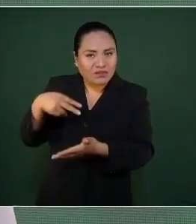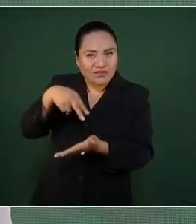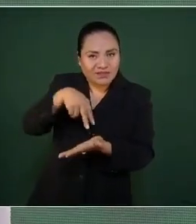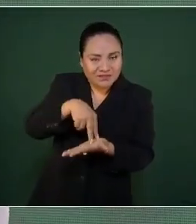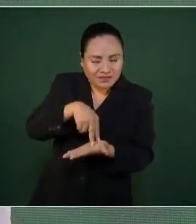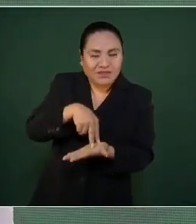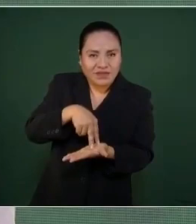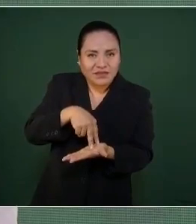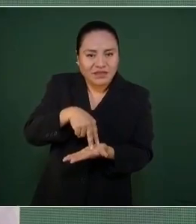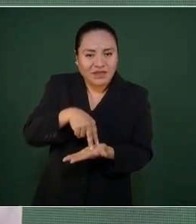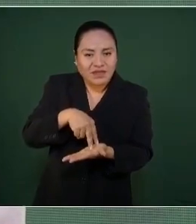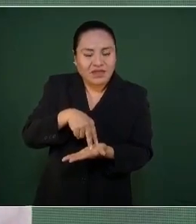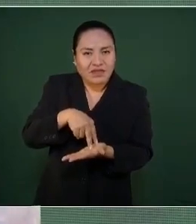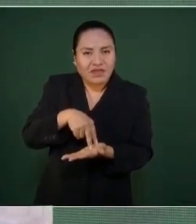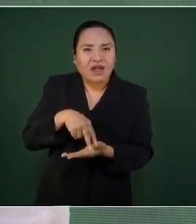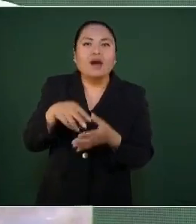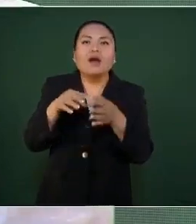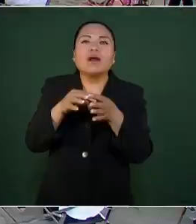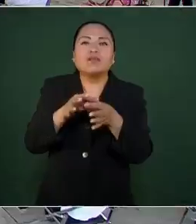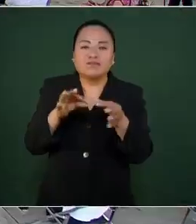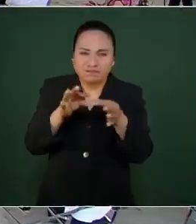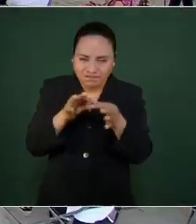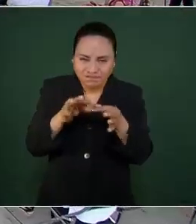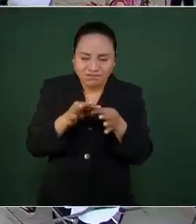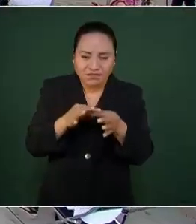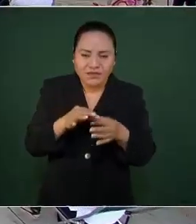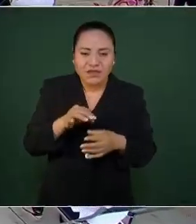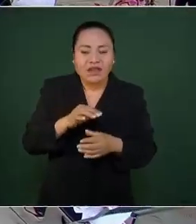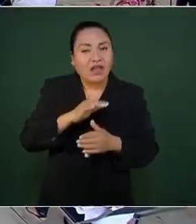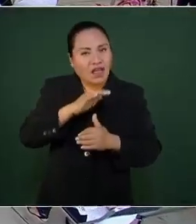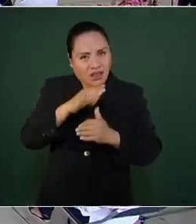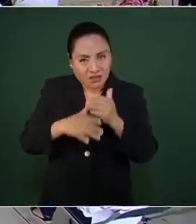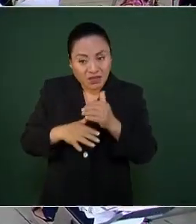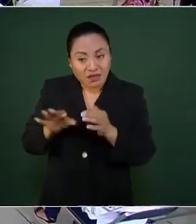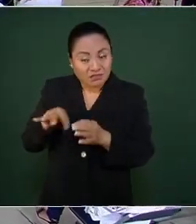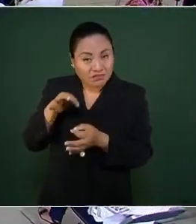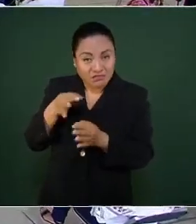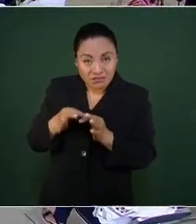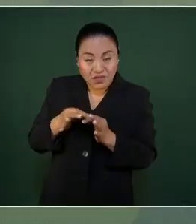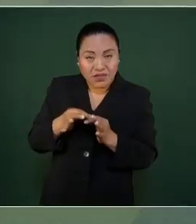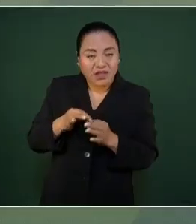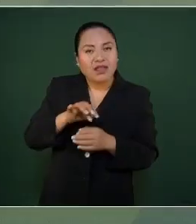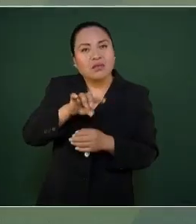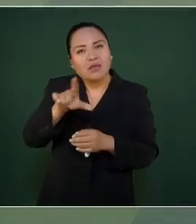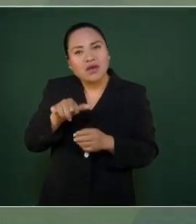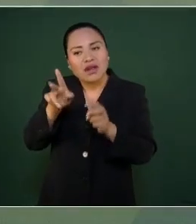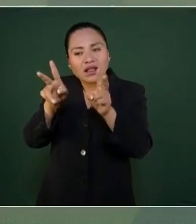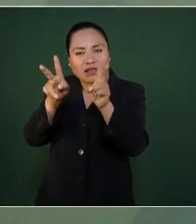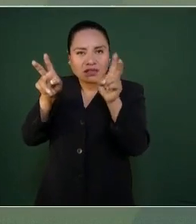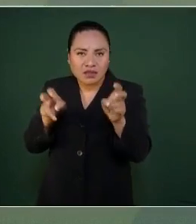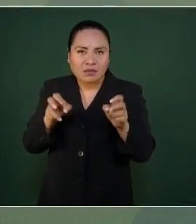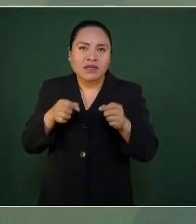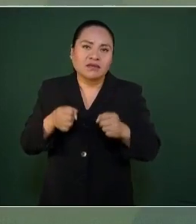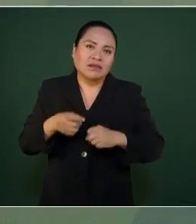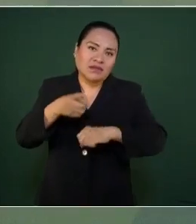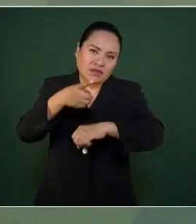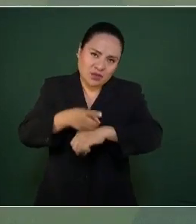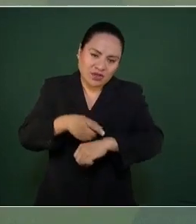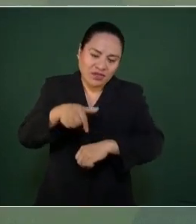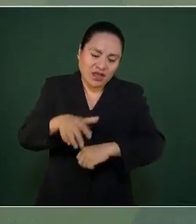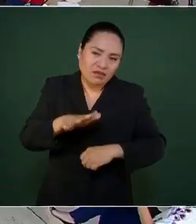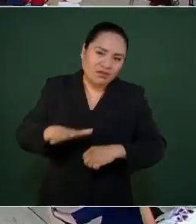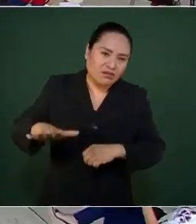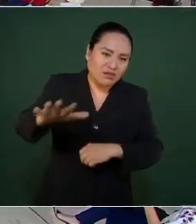luego el general Sandoval va a explicar cómo vamos en materia de seguridad en